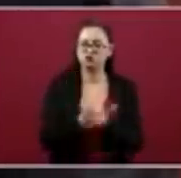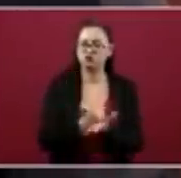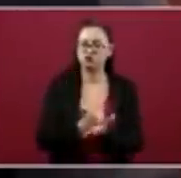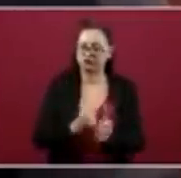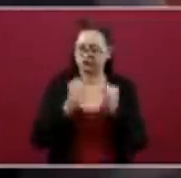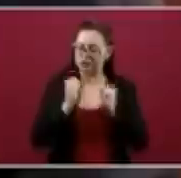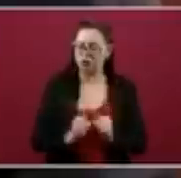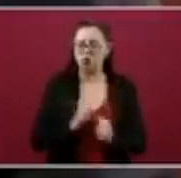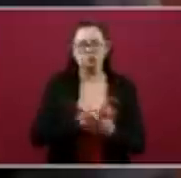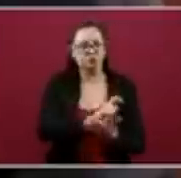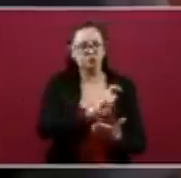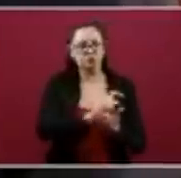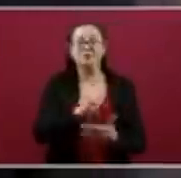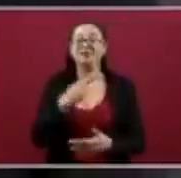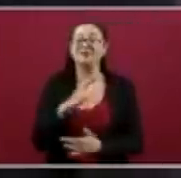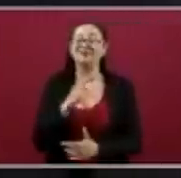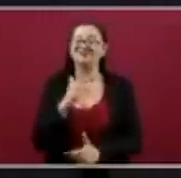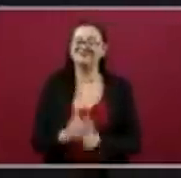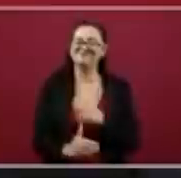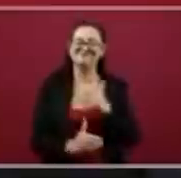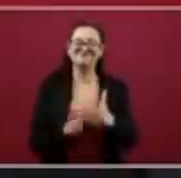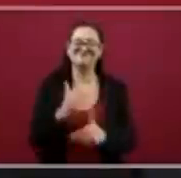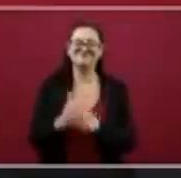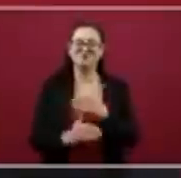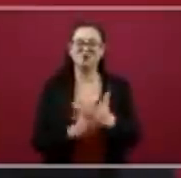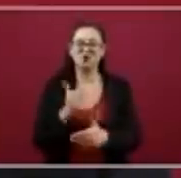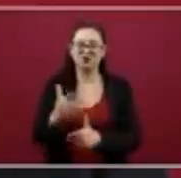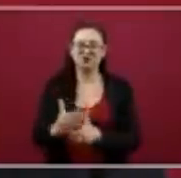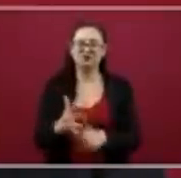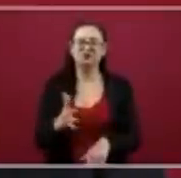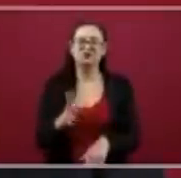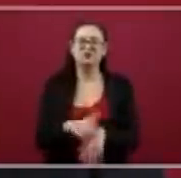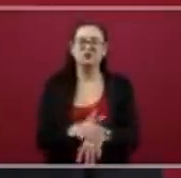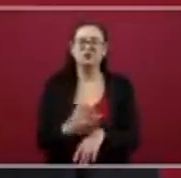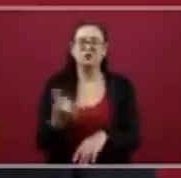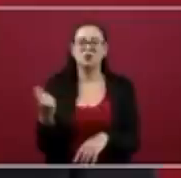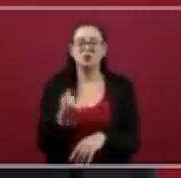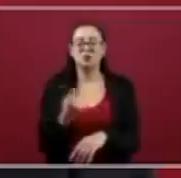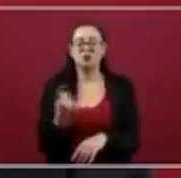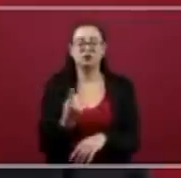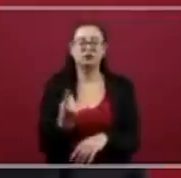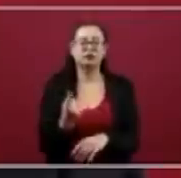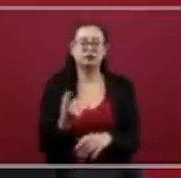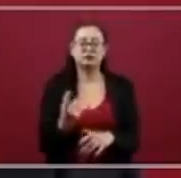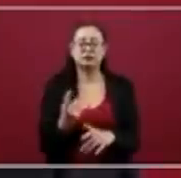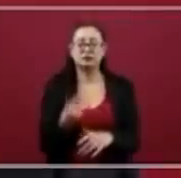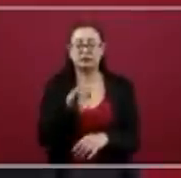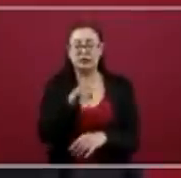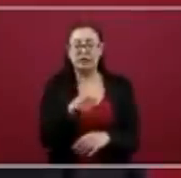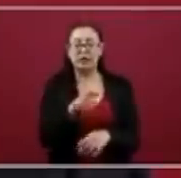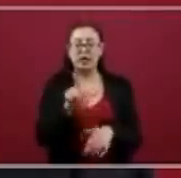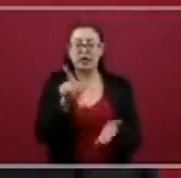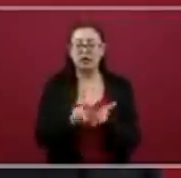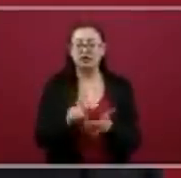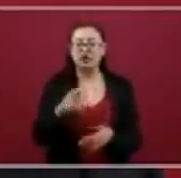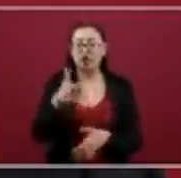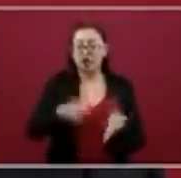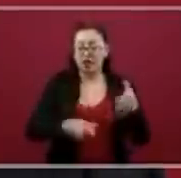proceso. El precio de garantía de la leche es de 8 pesos 20 centavos